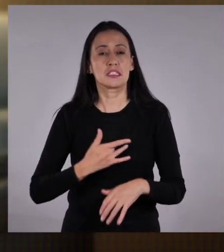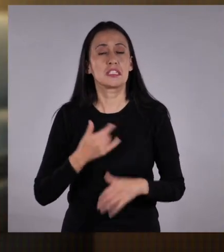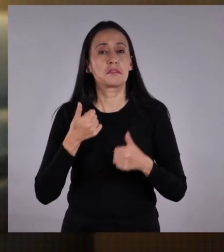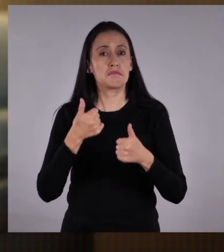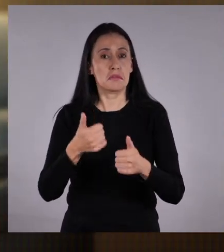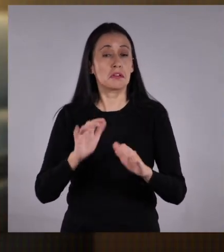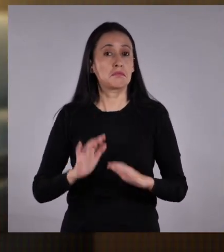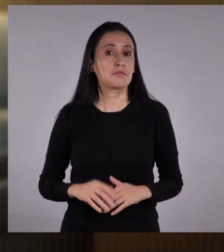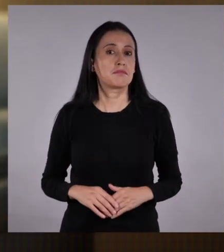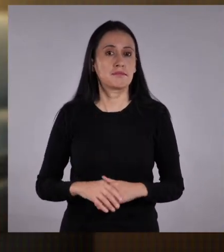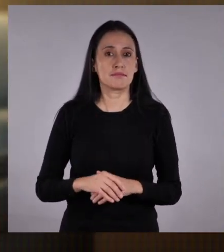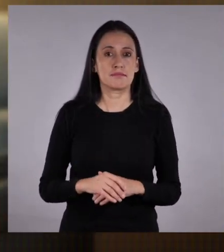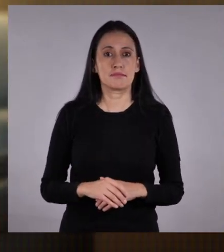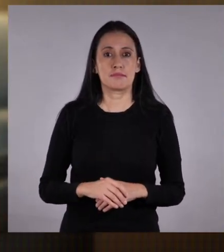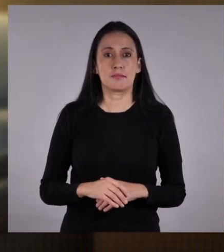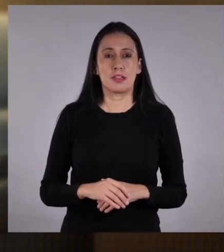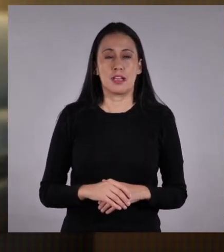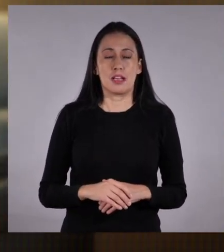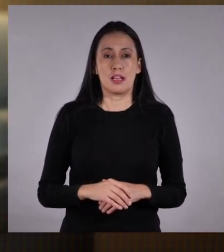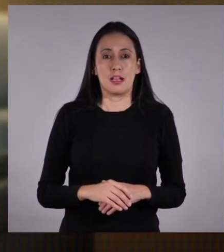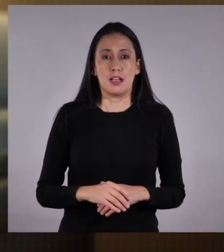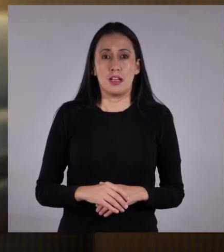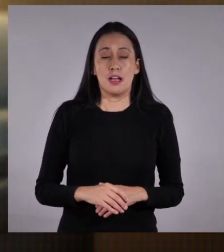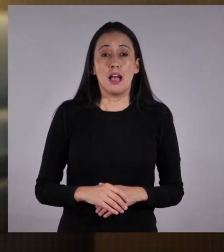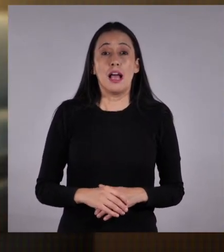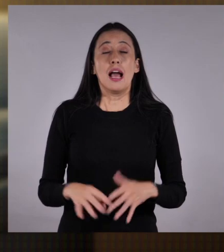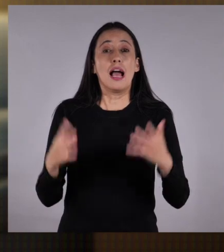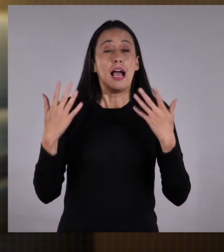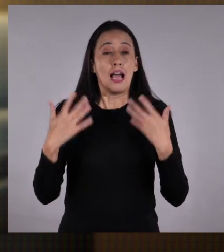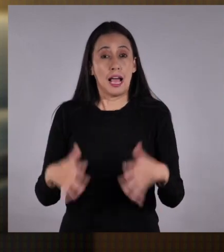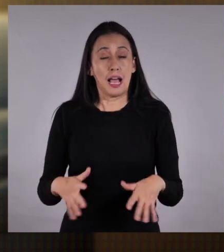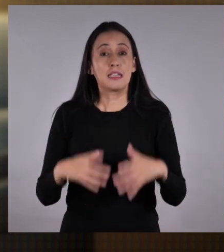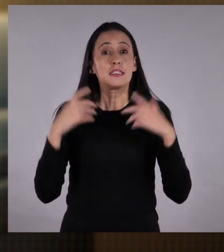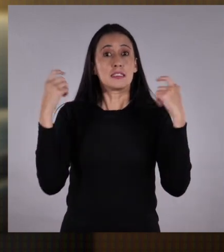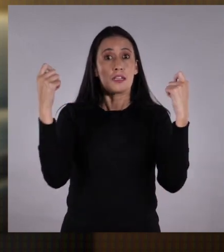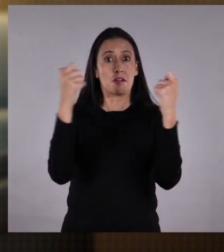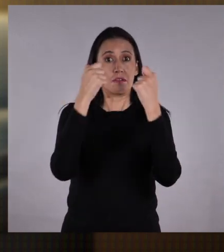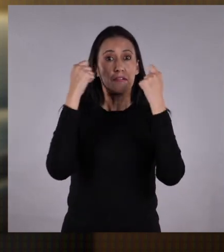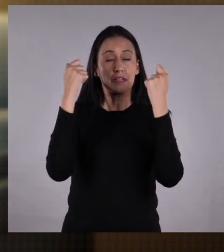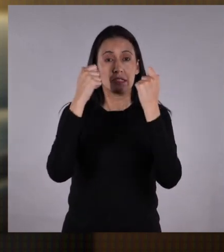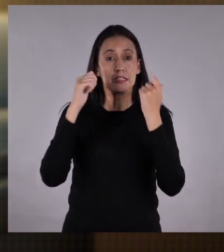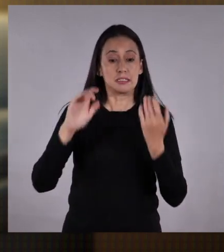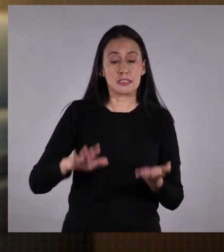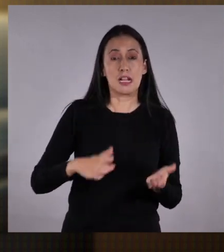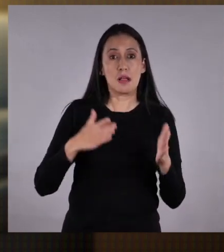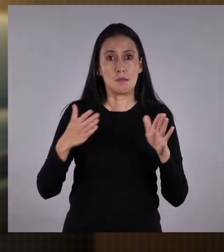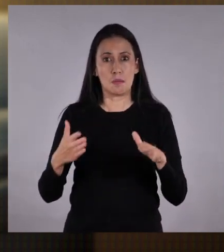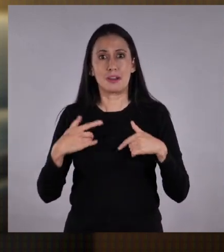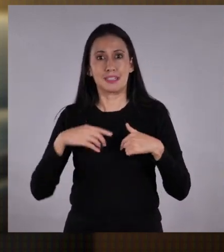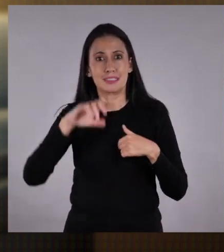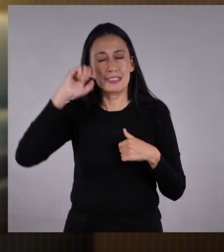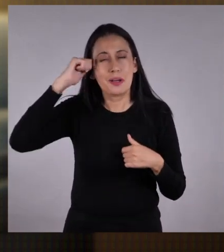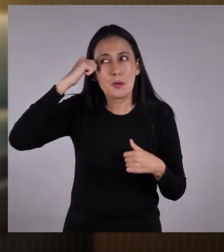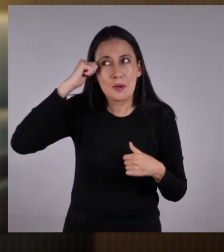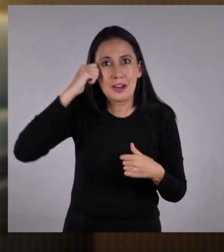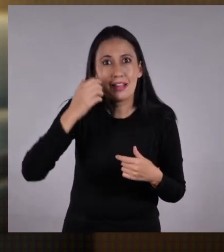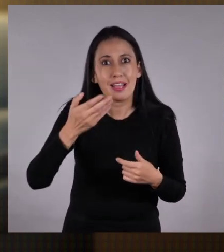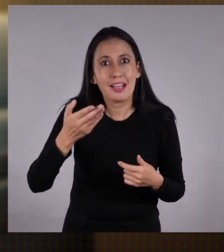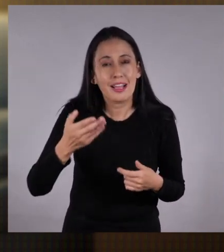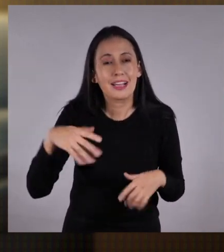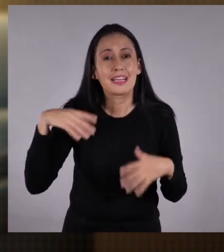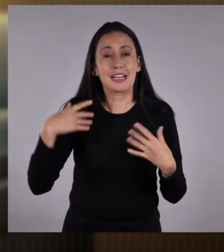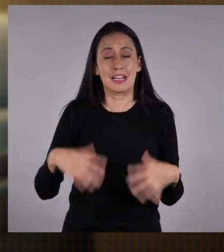Y hablando de estas festividades a la muerte, ¿saben de qué me acordé? Una de las cosas que me ayudó muchísimo